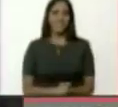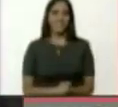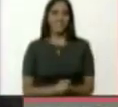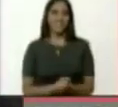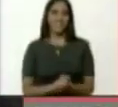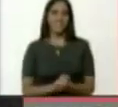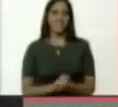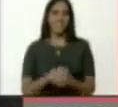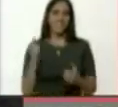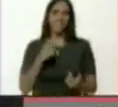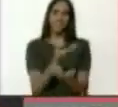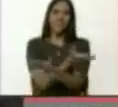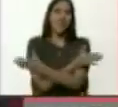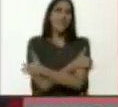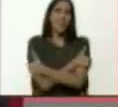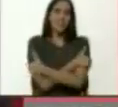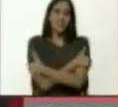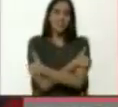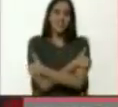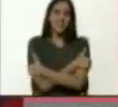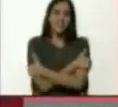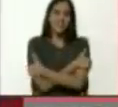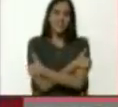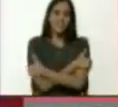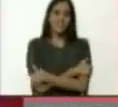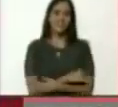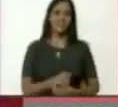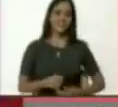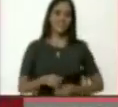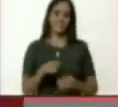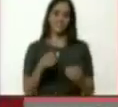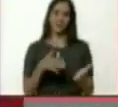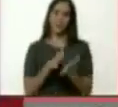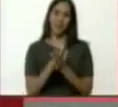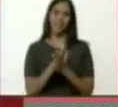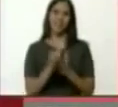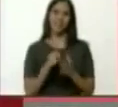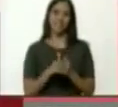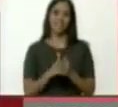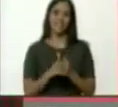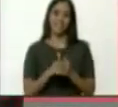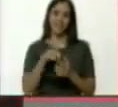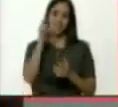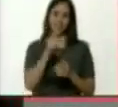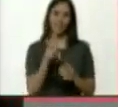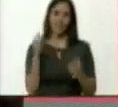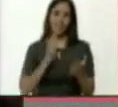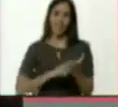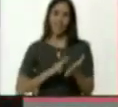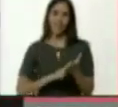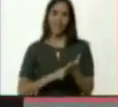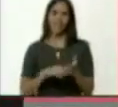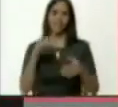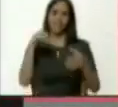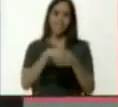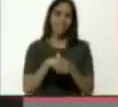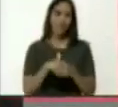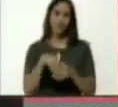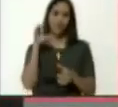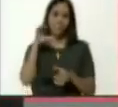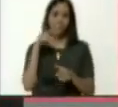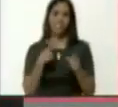Necesito un abrazo. Pana, lo que pasa es que estos tipos de verdad, dentro de los chistes y la